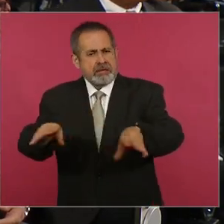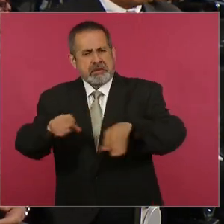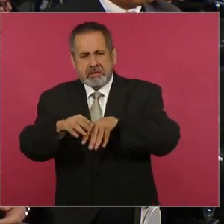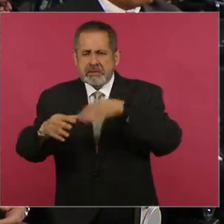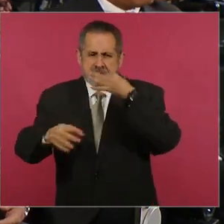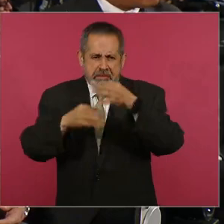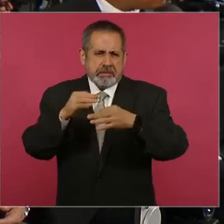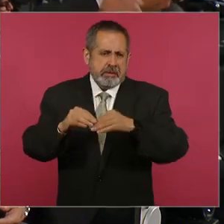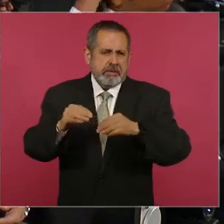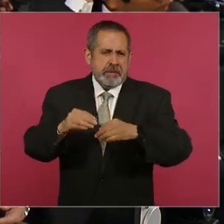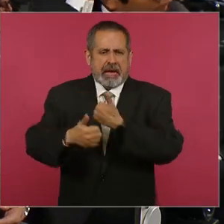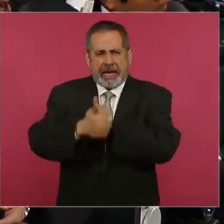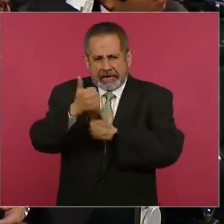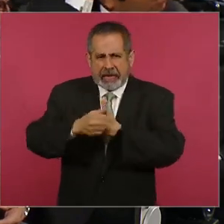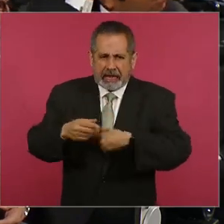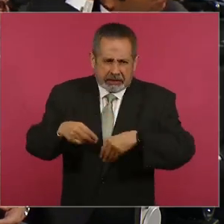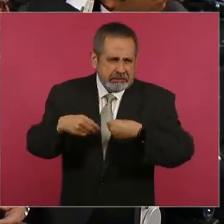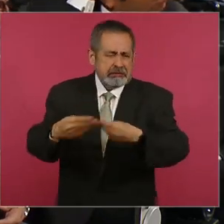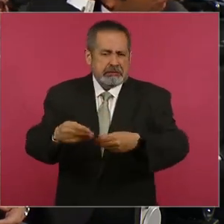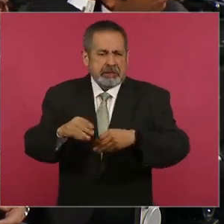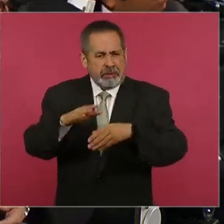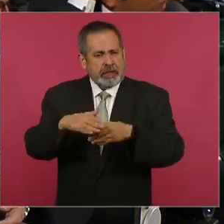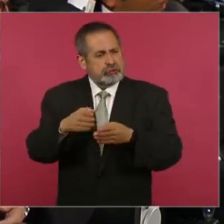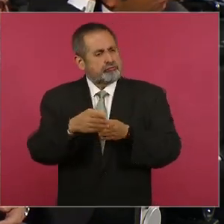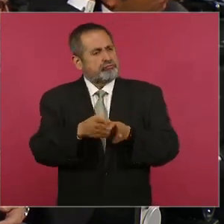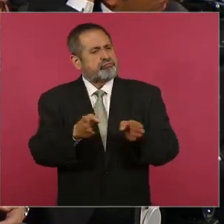materias o más carreras, ¿no? Ampliar